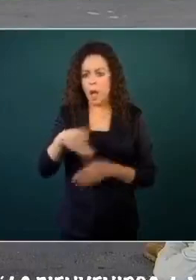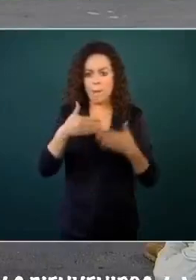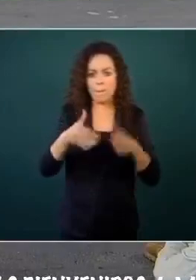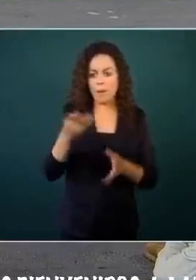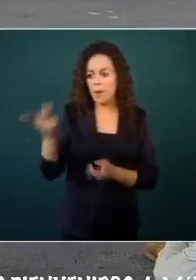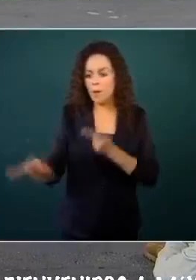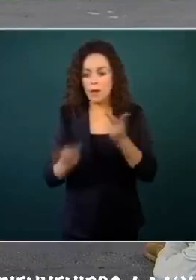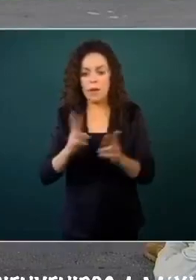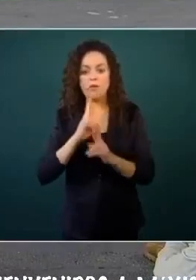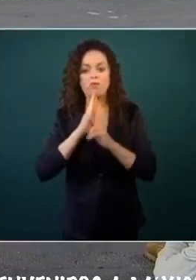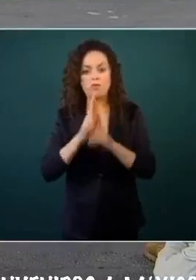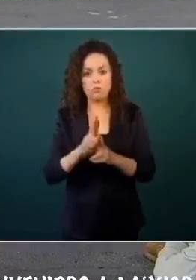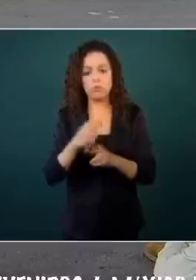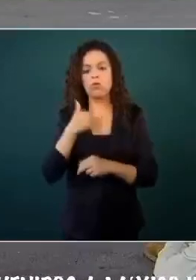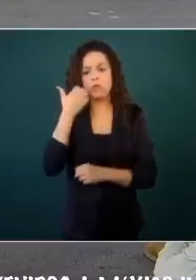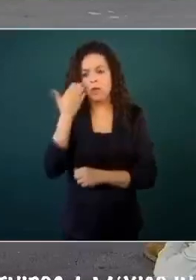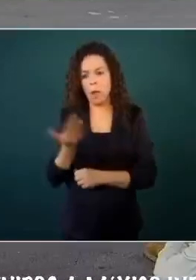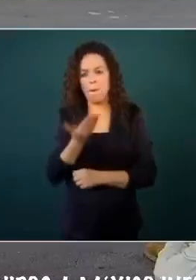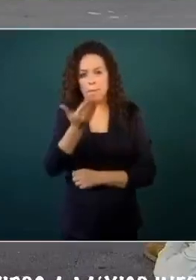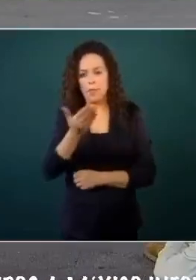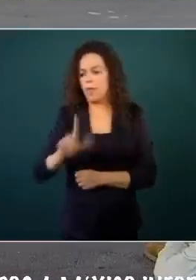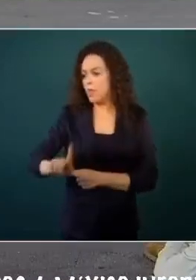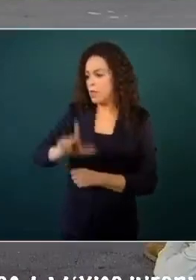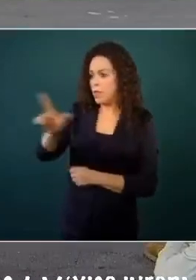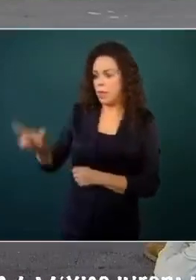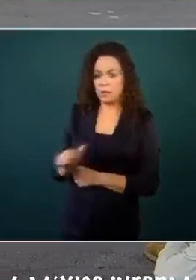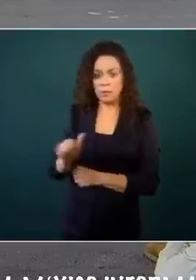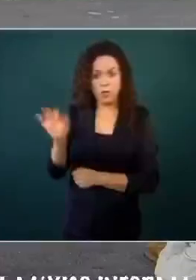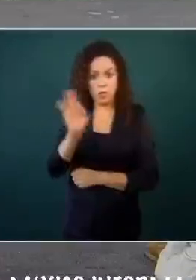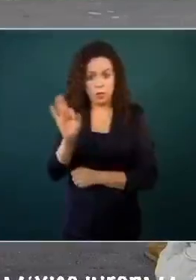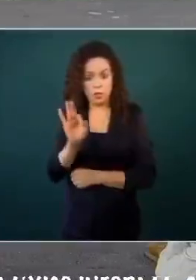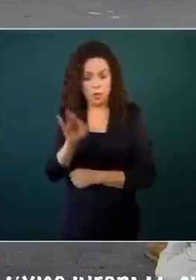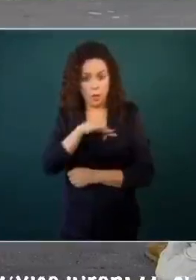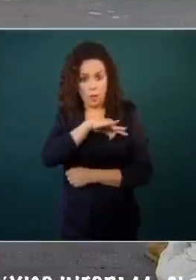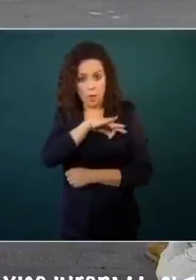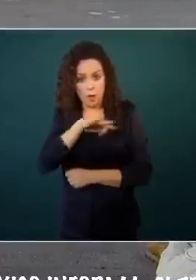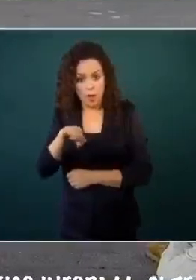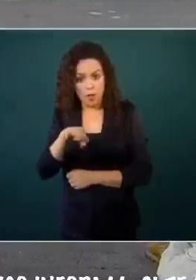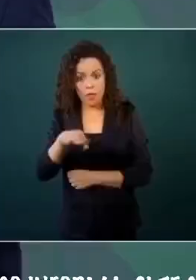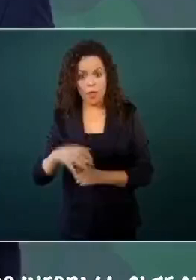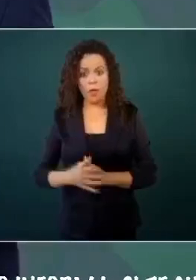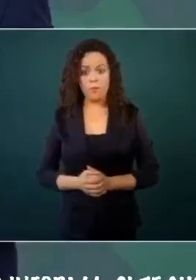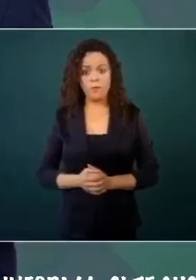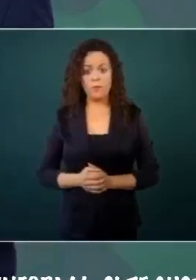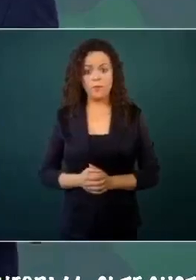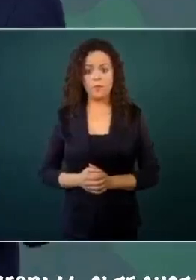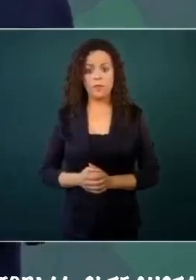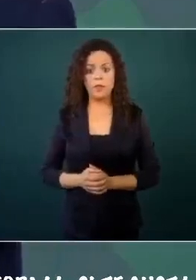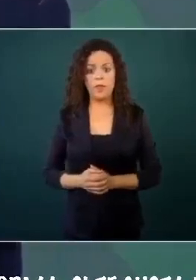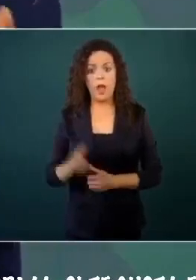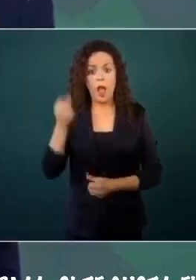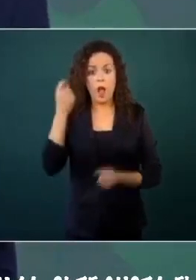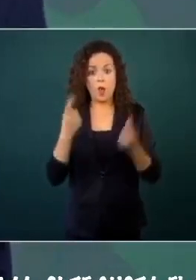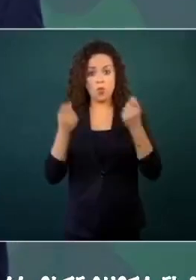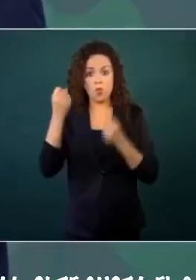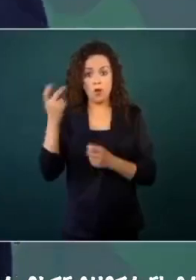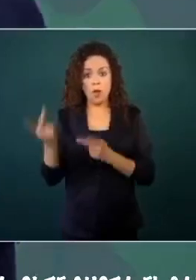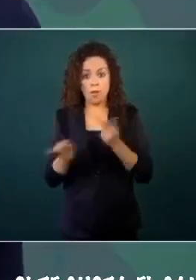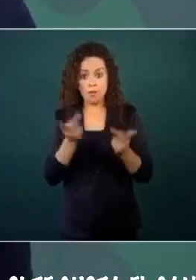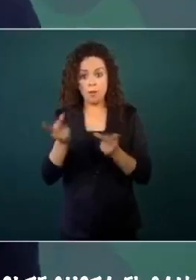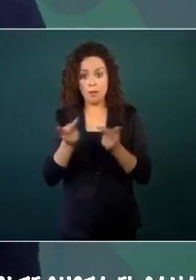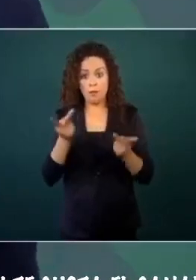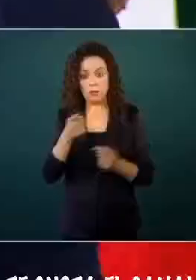le hace el favor es más adelante pues poder contestar algunas de estas cada vez que en algunas de las